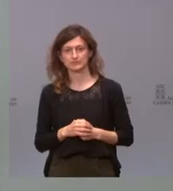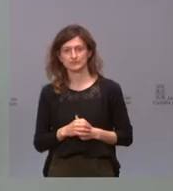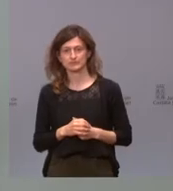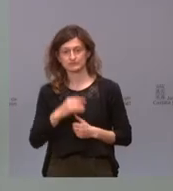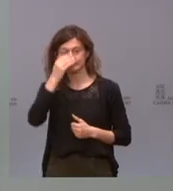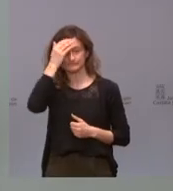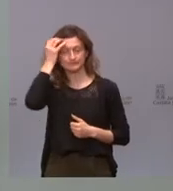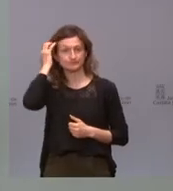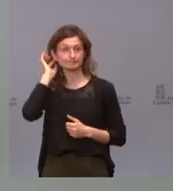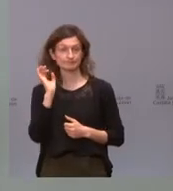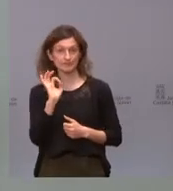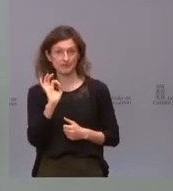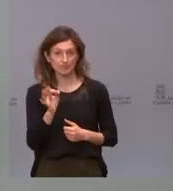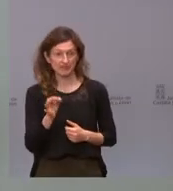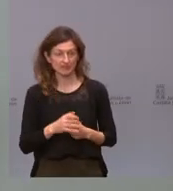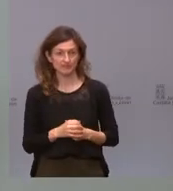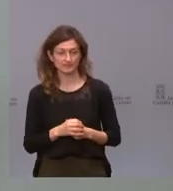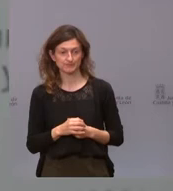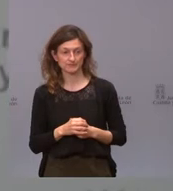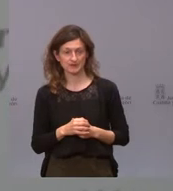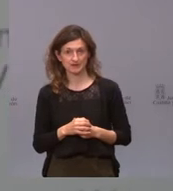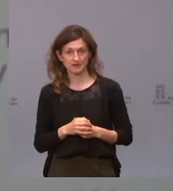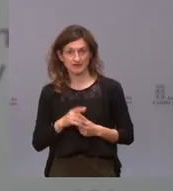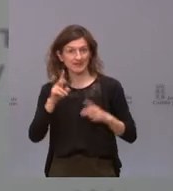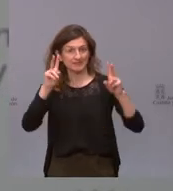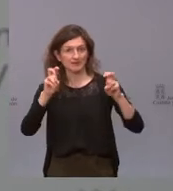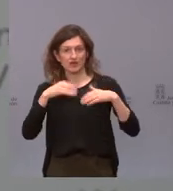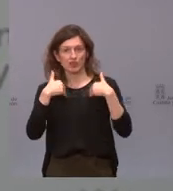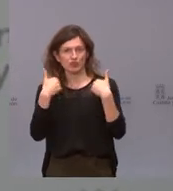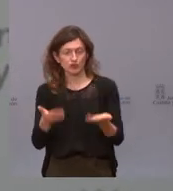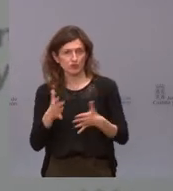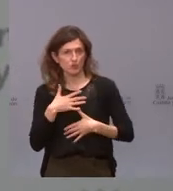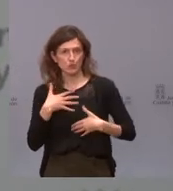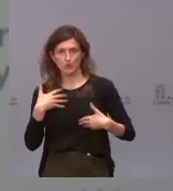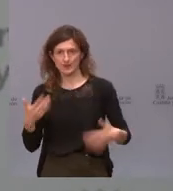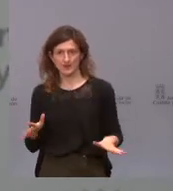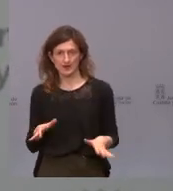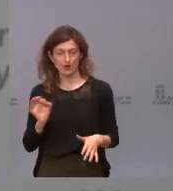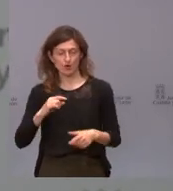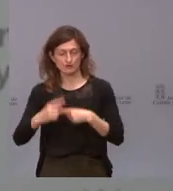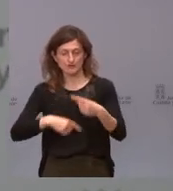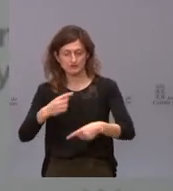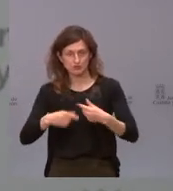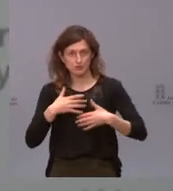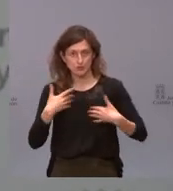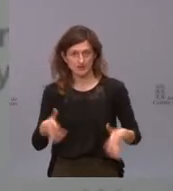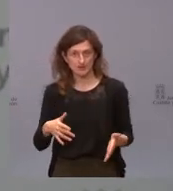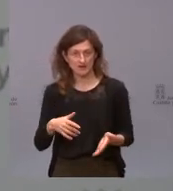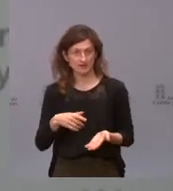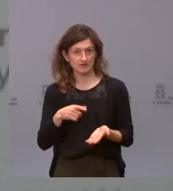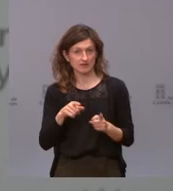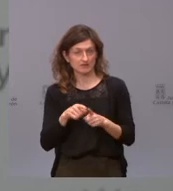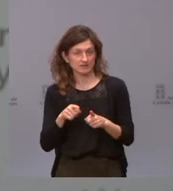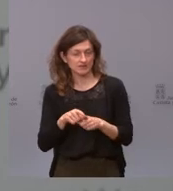pues efectivamente esto es para cualquier donación o cualquier transmisión tanto mortis causa como